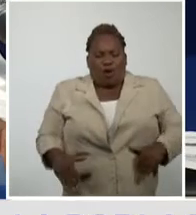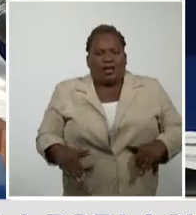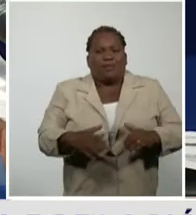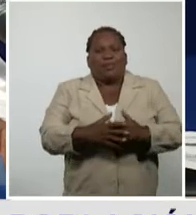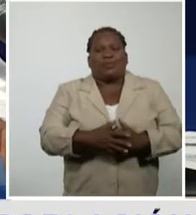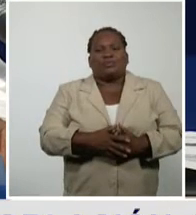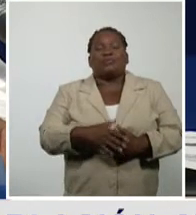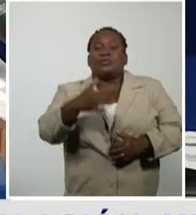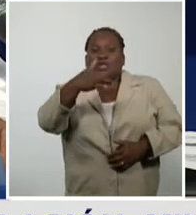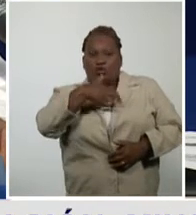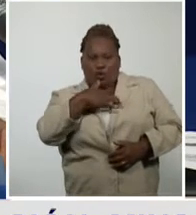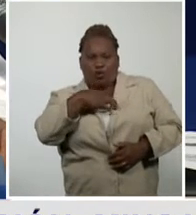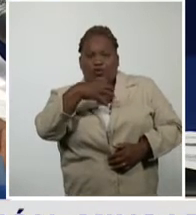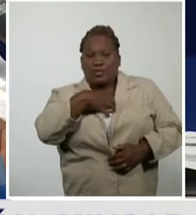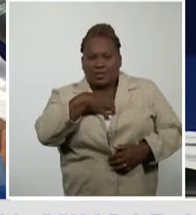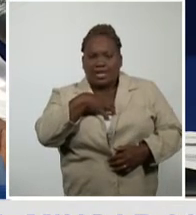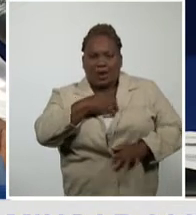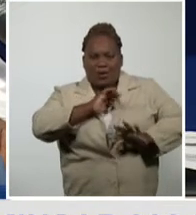la padezco,